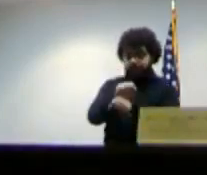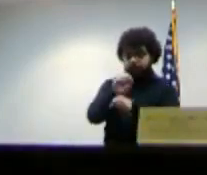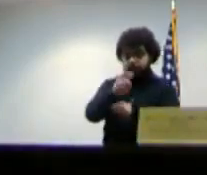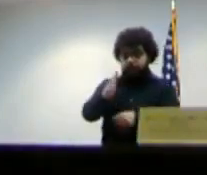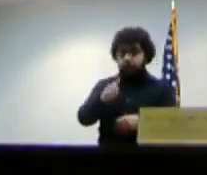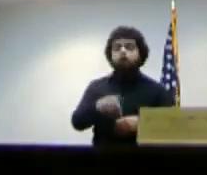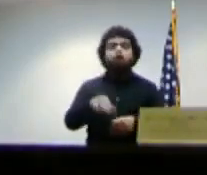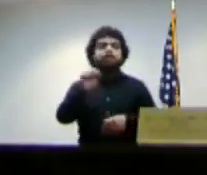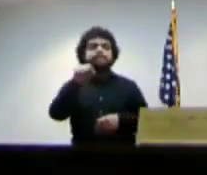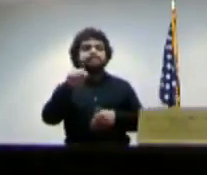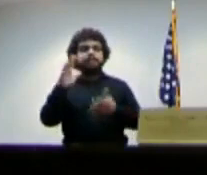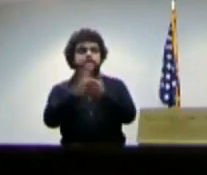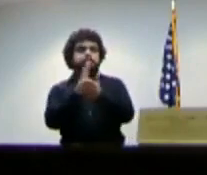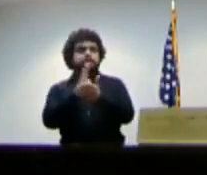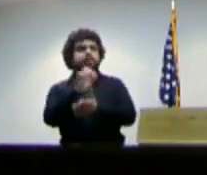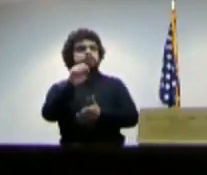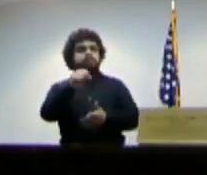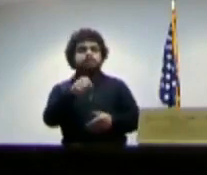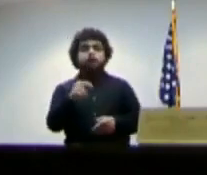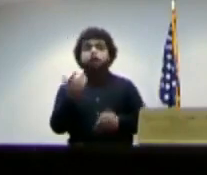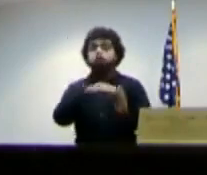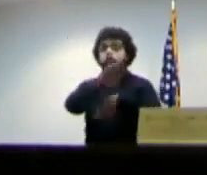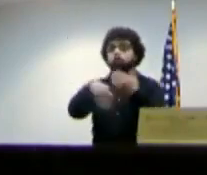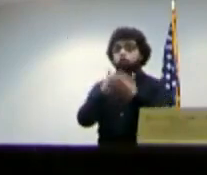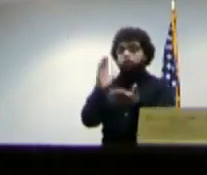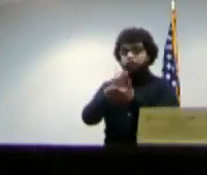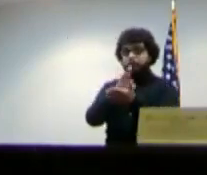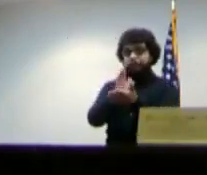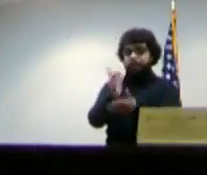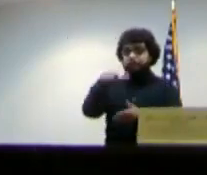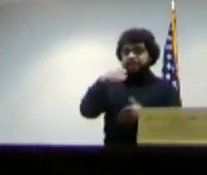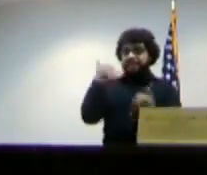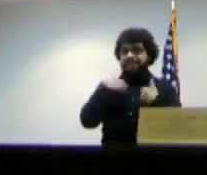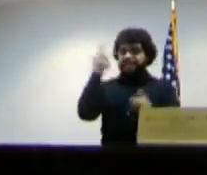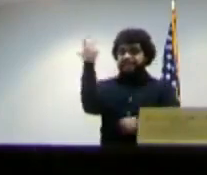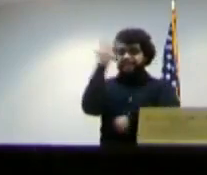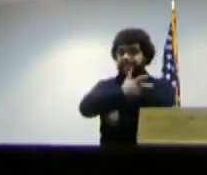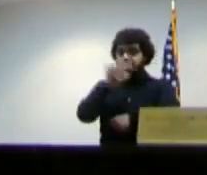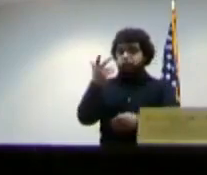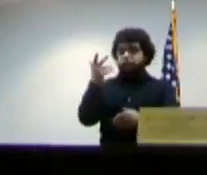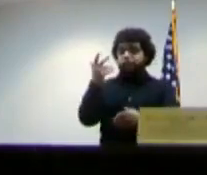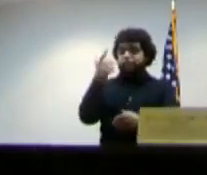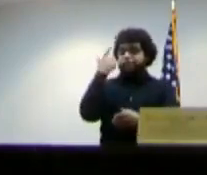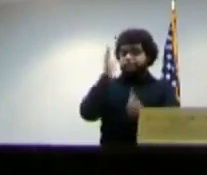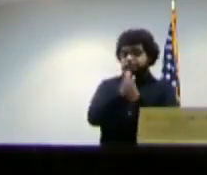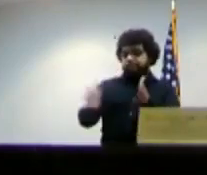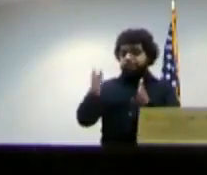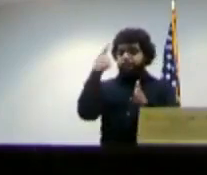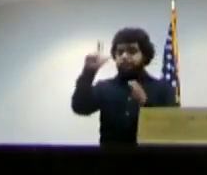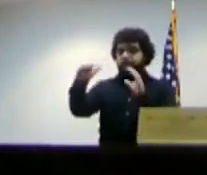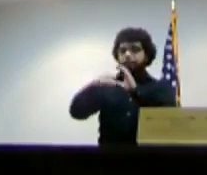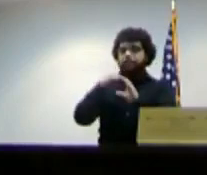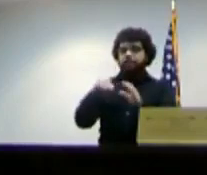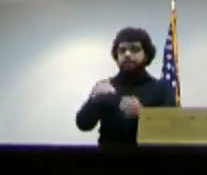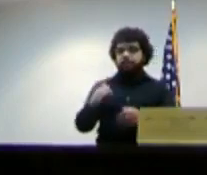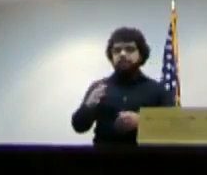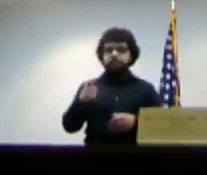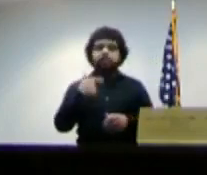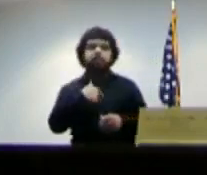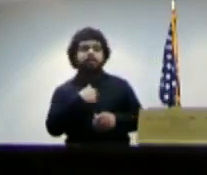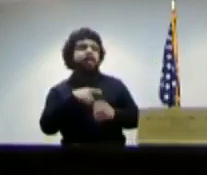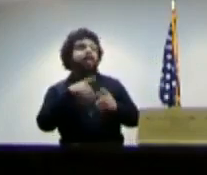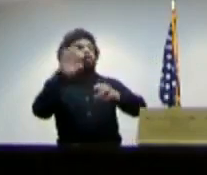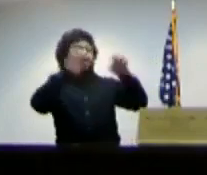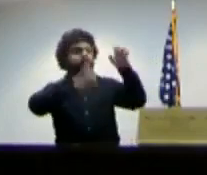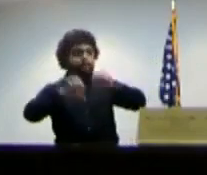hay unos documentos. Pues todos los documentos relacionados a ese trabajo tienen 3 días laborables para hacerlo llegar a esta comisión. Ok, las pruebas de disparo, los documentos